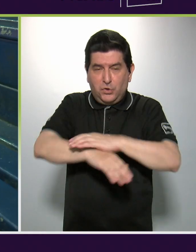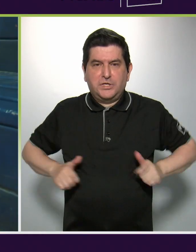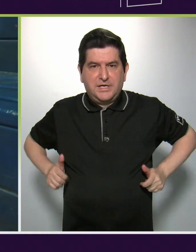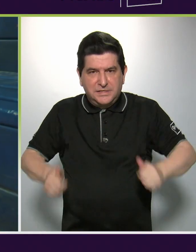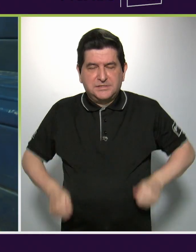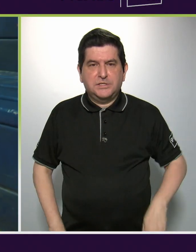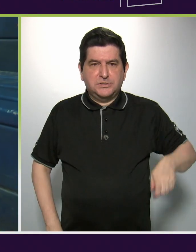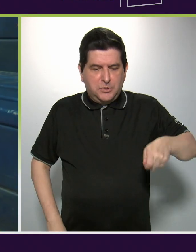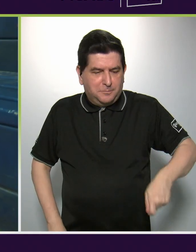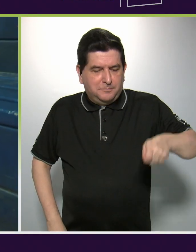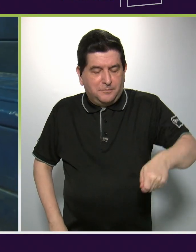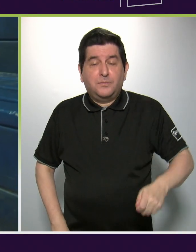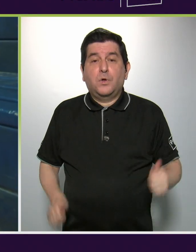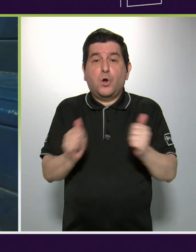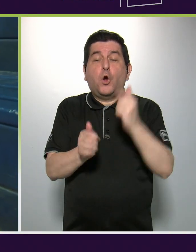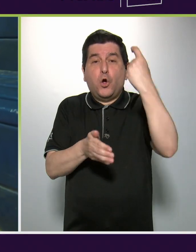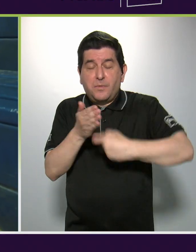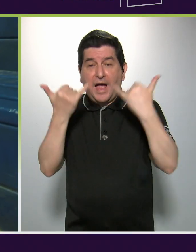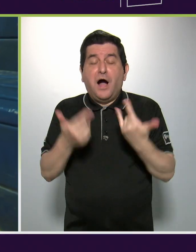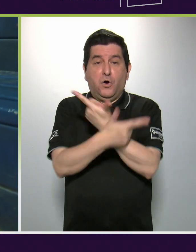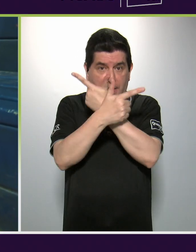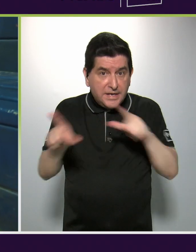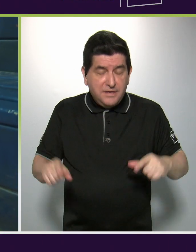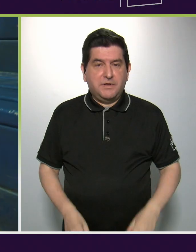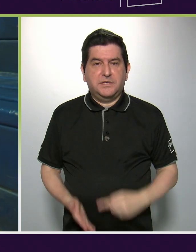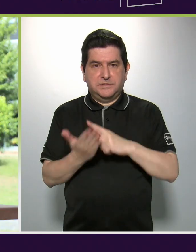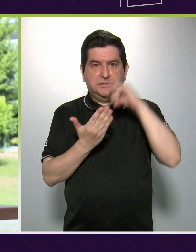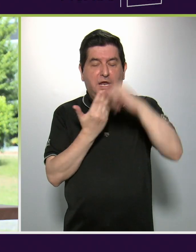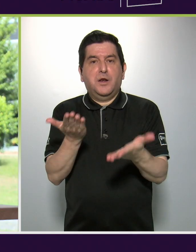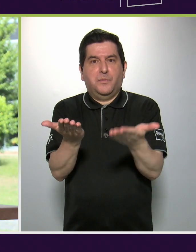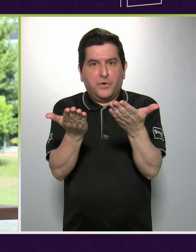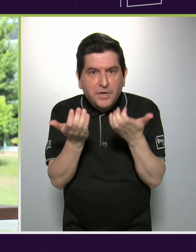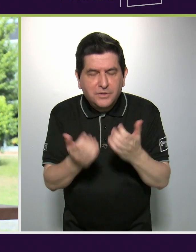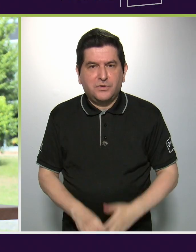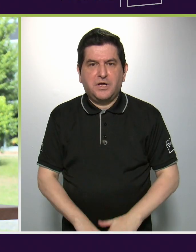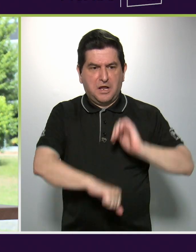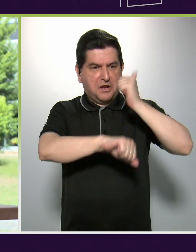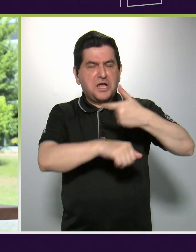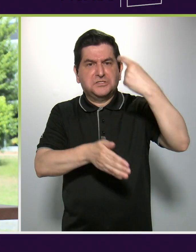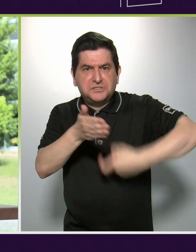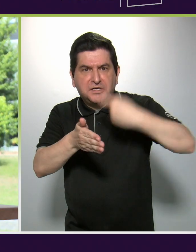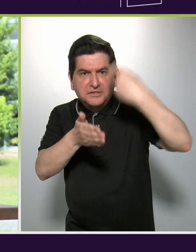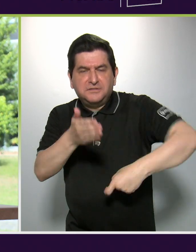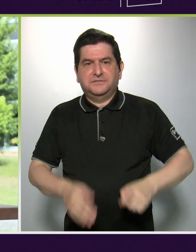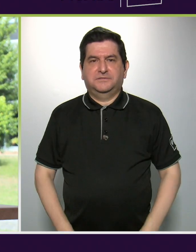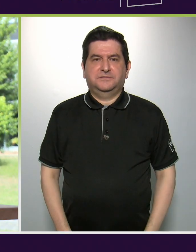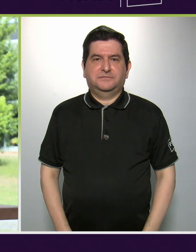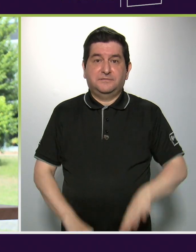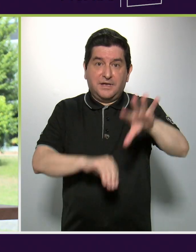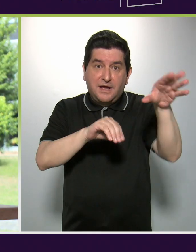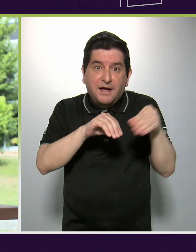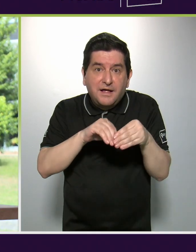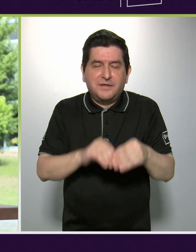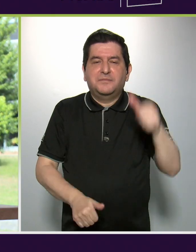proyecto para que se pudiesen gravar con impuestos. Además, hay que tener muy en cuenta que la mayoría de las personas con discapacidad